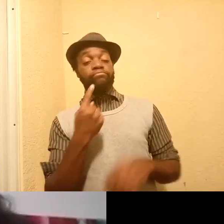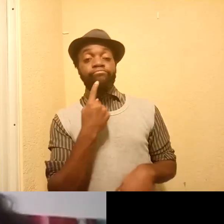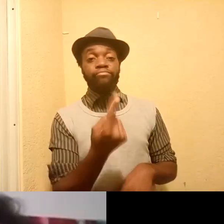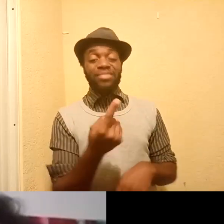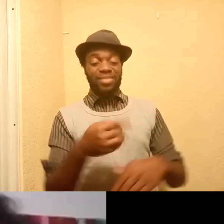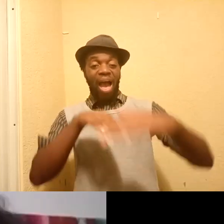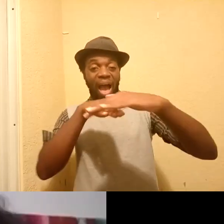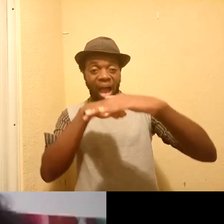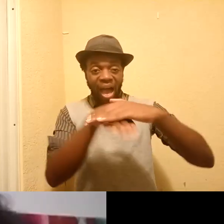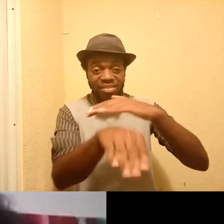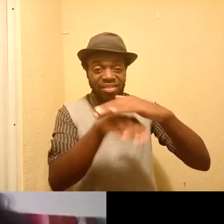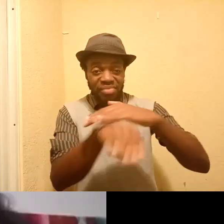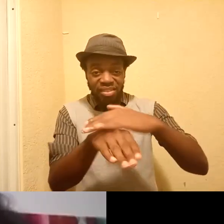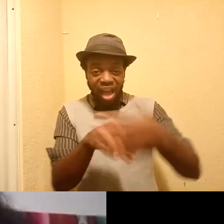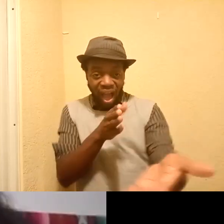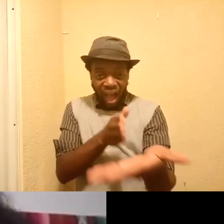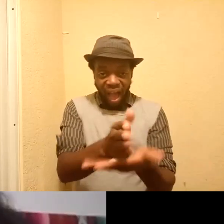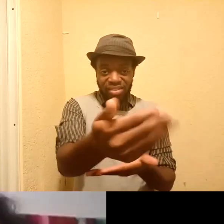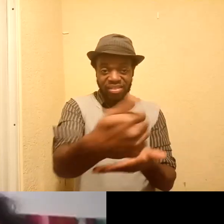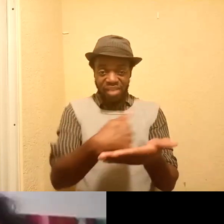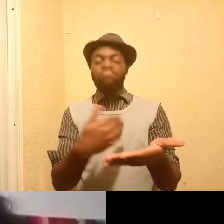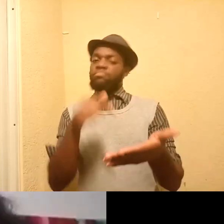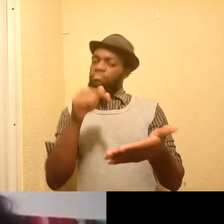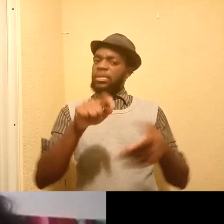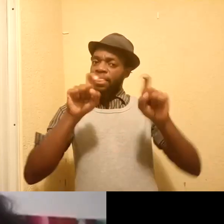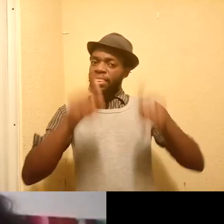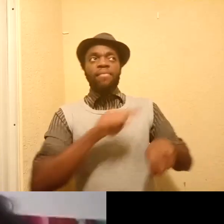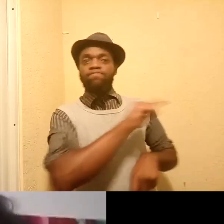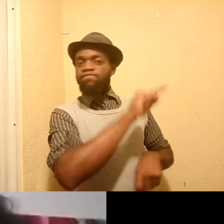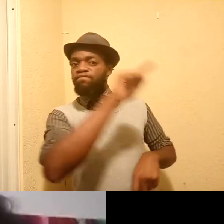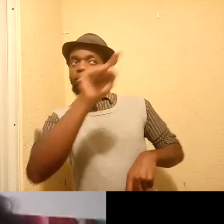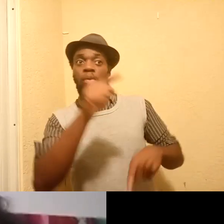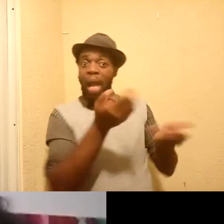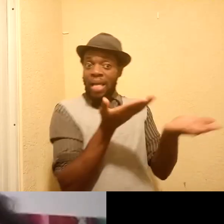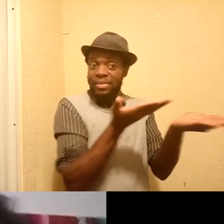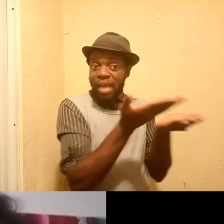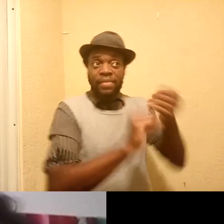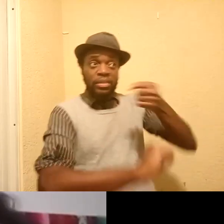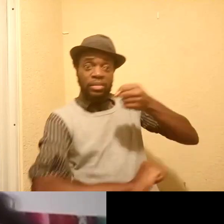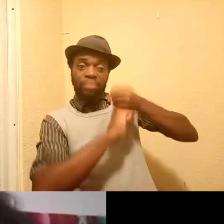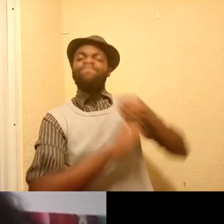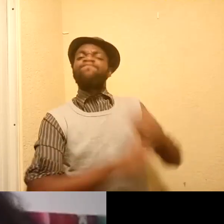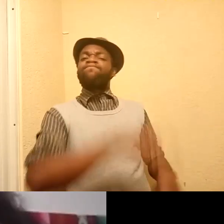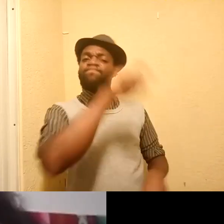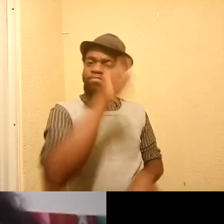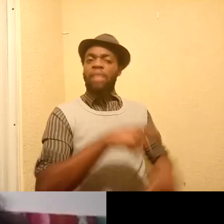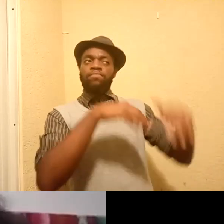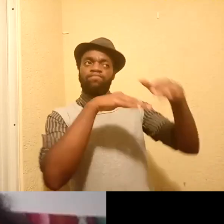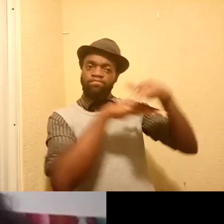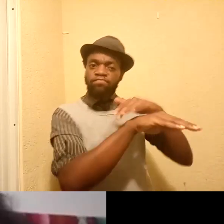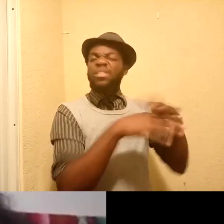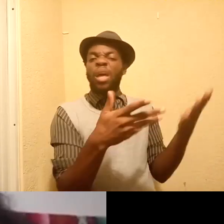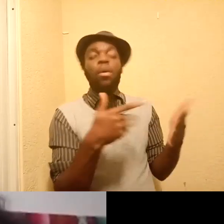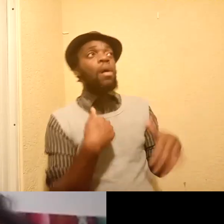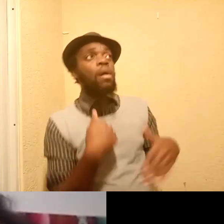especialmente en lo que corresponde a los servicios, ¿no? Esta accesibilidad en cuanto a los procesos, a